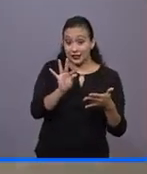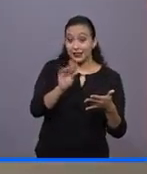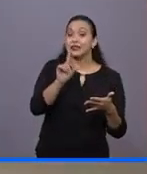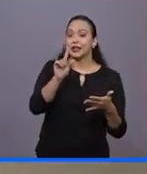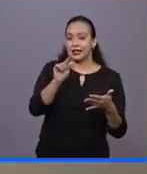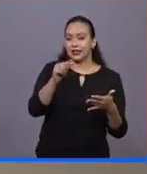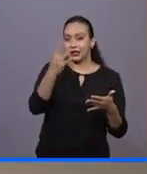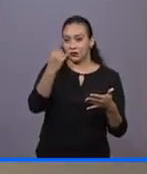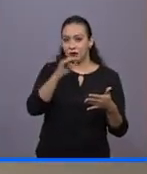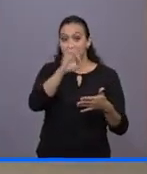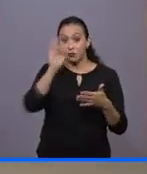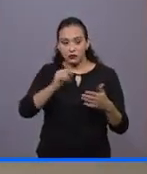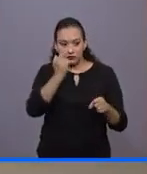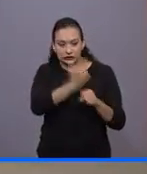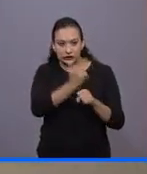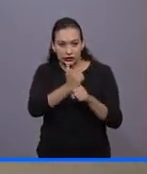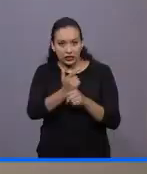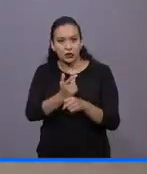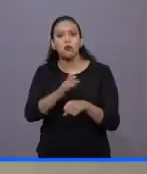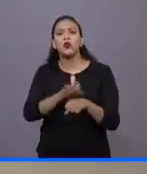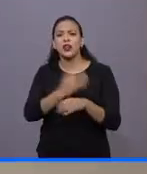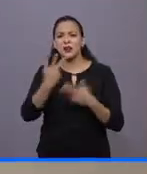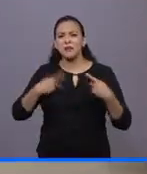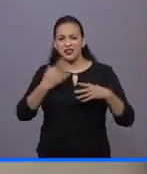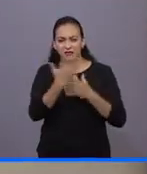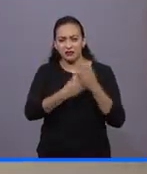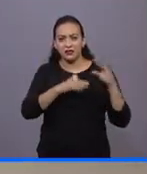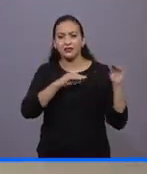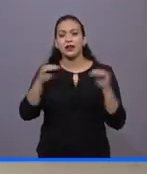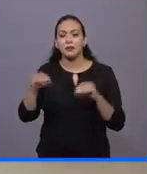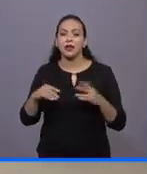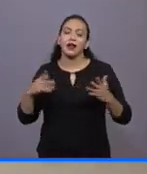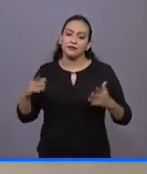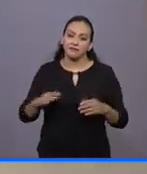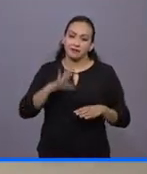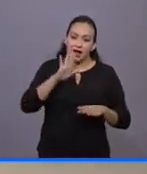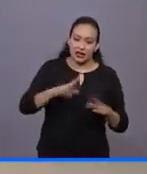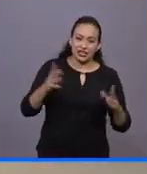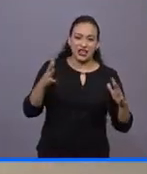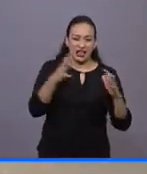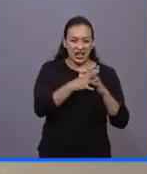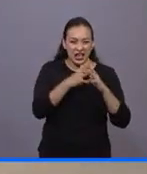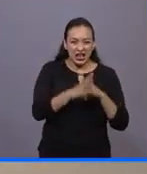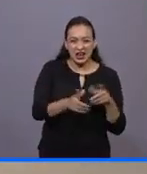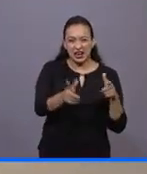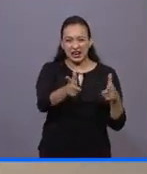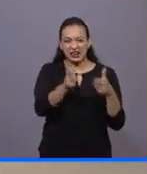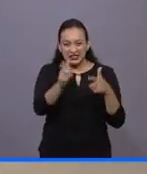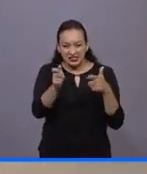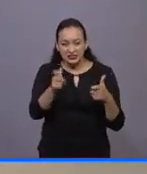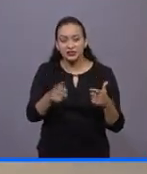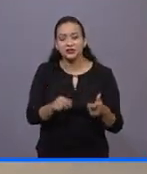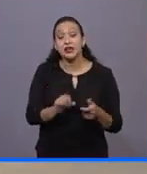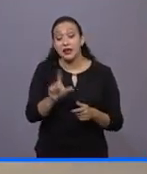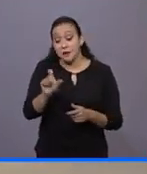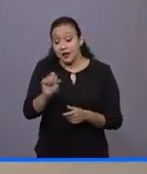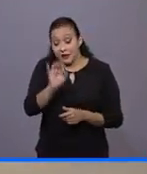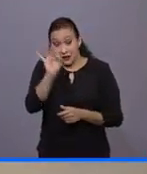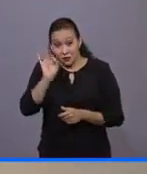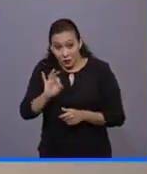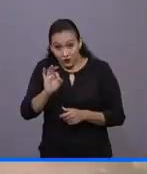eventos localizados estuvieron vinculados a violencia directa, ataques armados o amenazas, mientras que